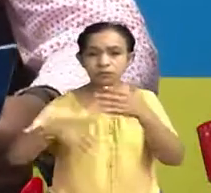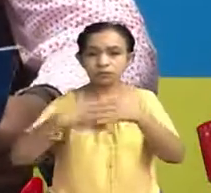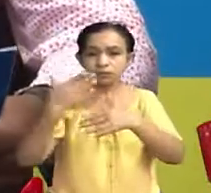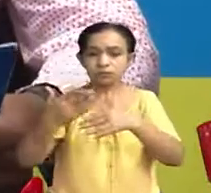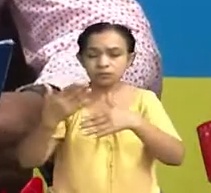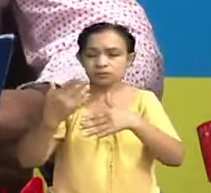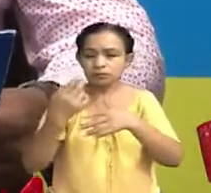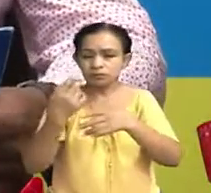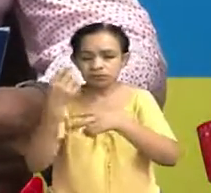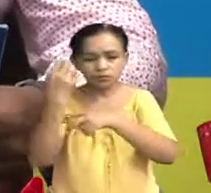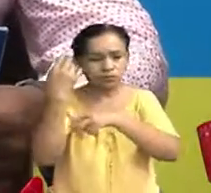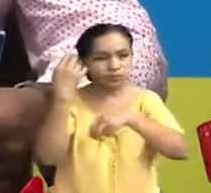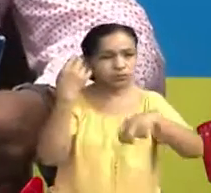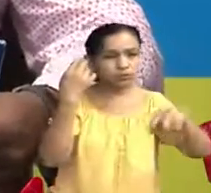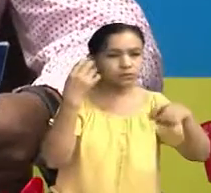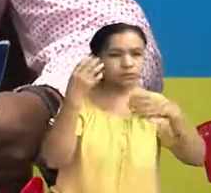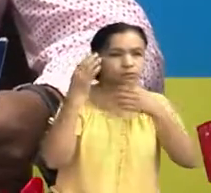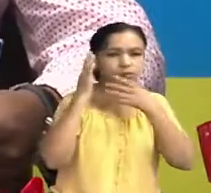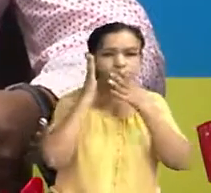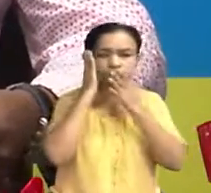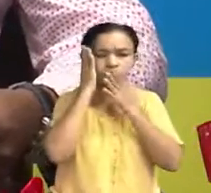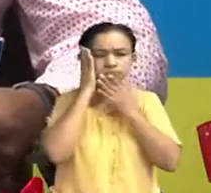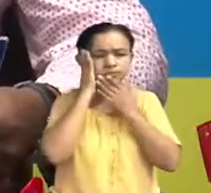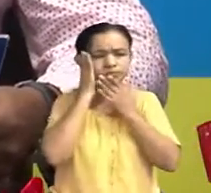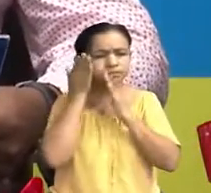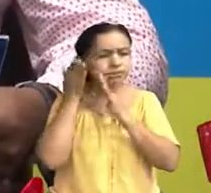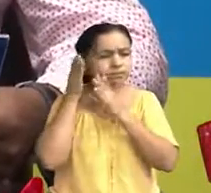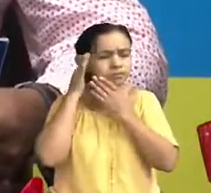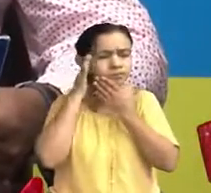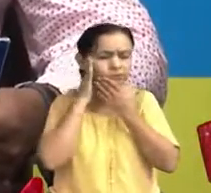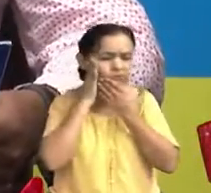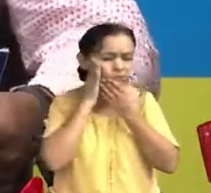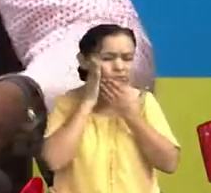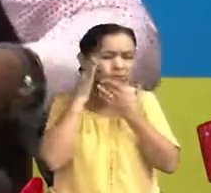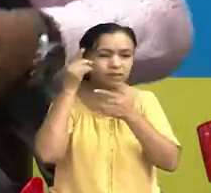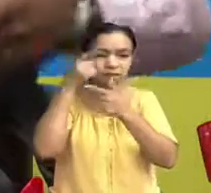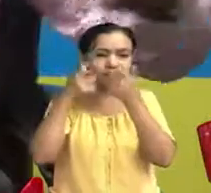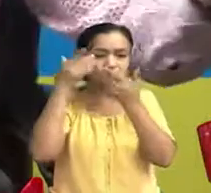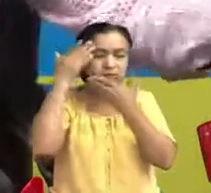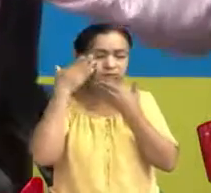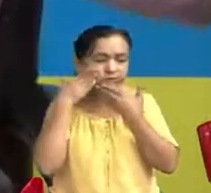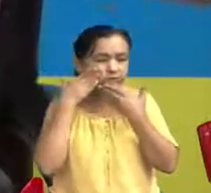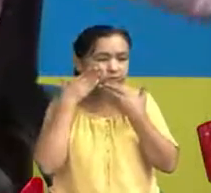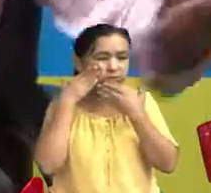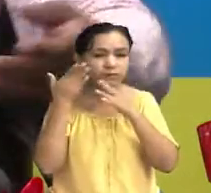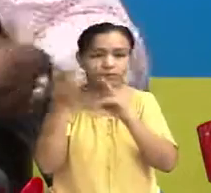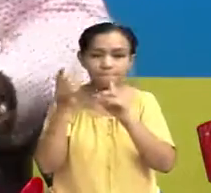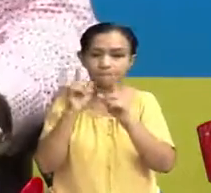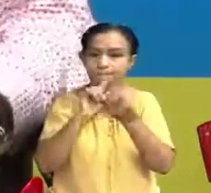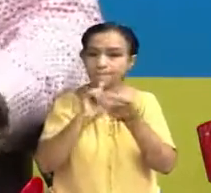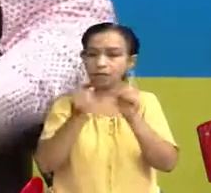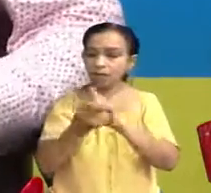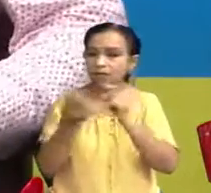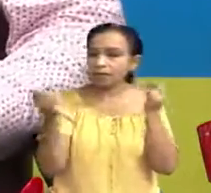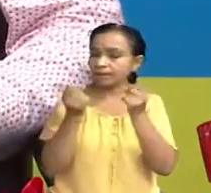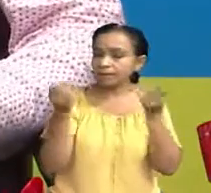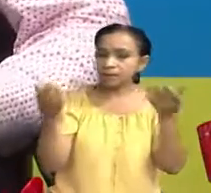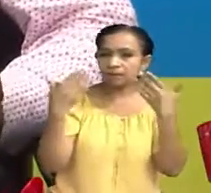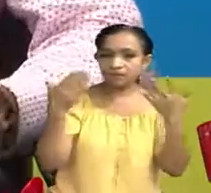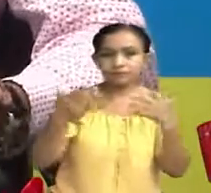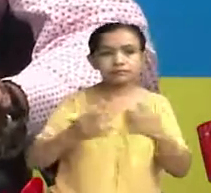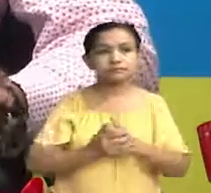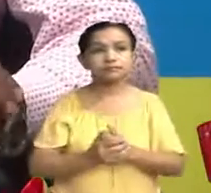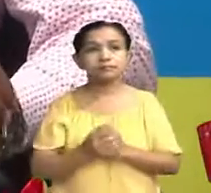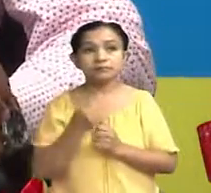salió del lugar, se le durmió la parte de la cara, precisamente por el cambio brusco de temperatura. Así